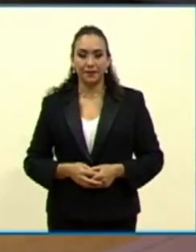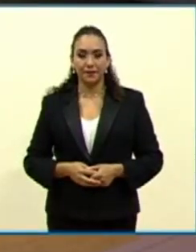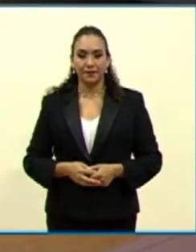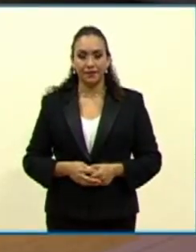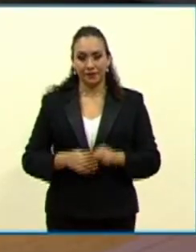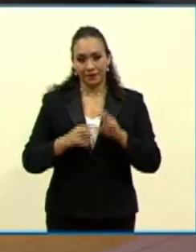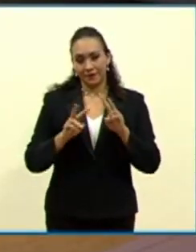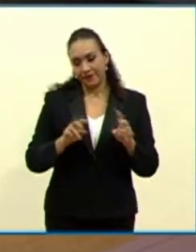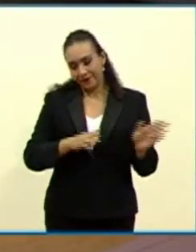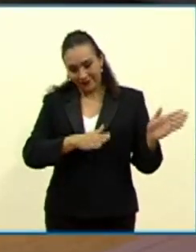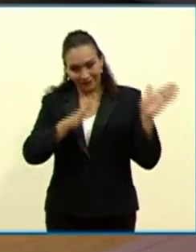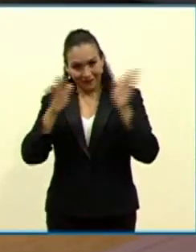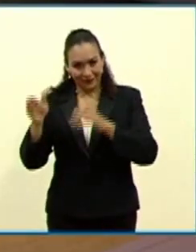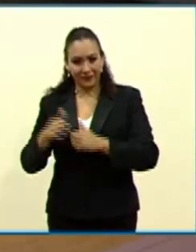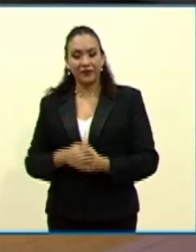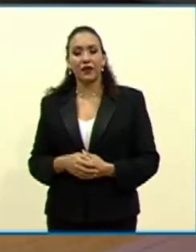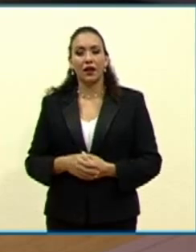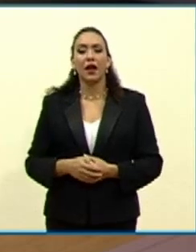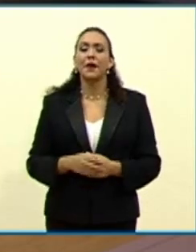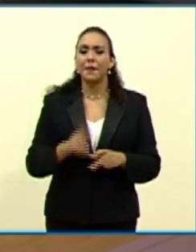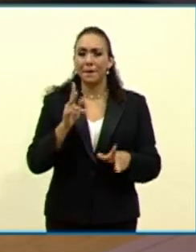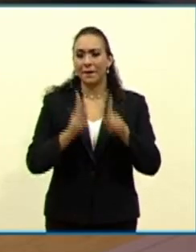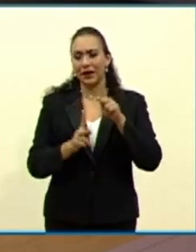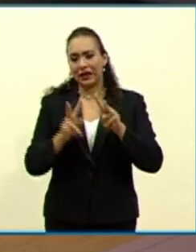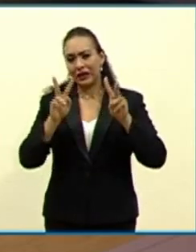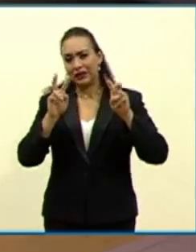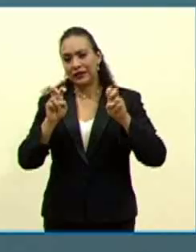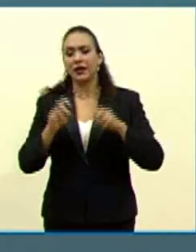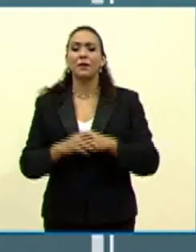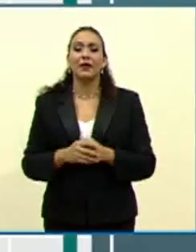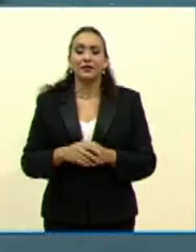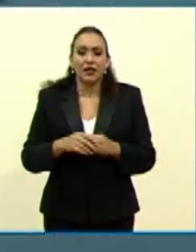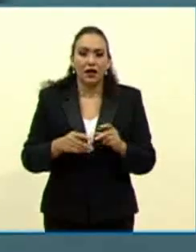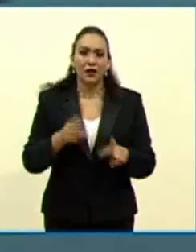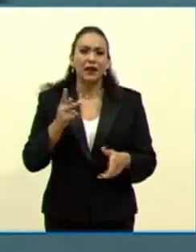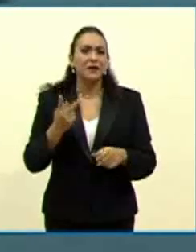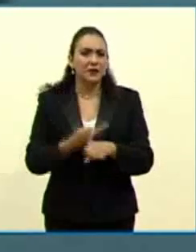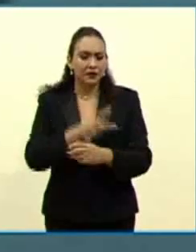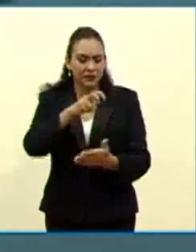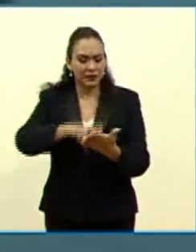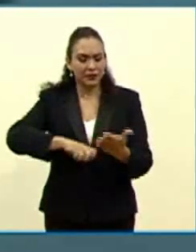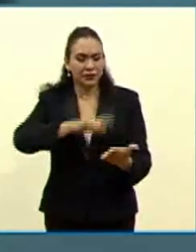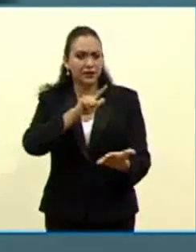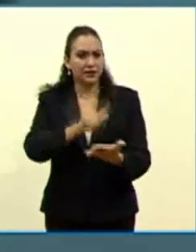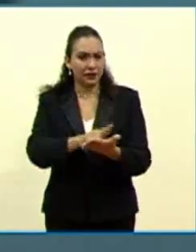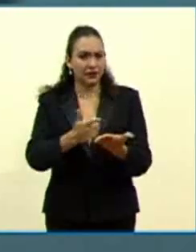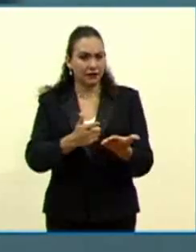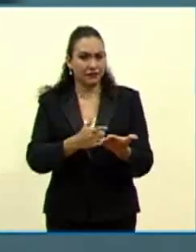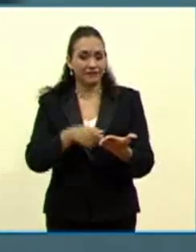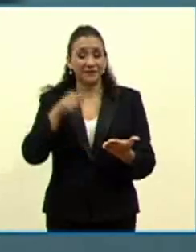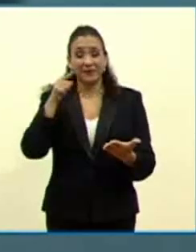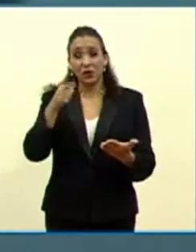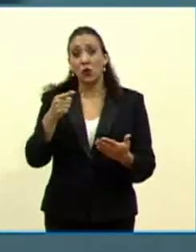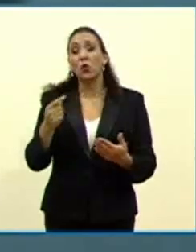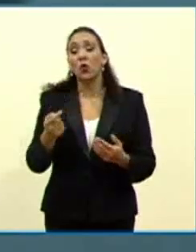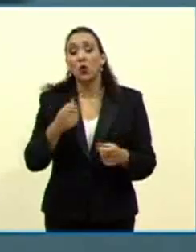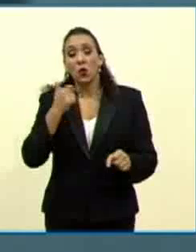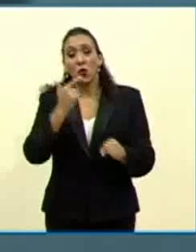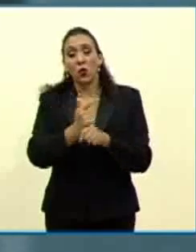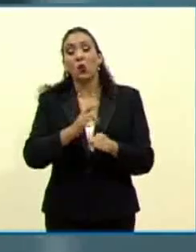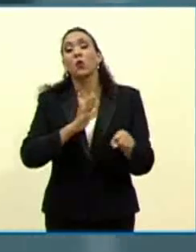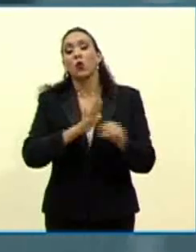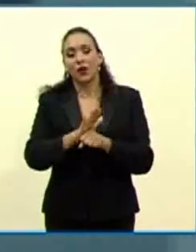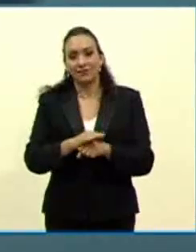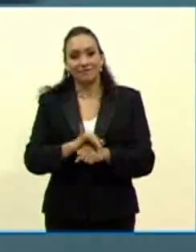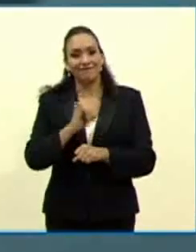Y en las jornadas nacionales sobre la reforma al Poder Judicial en voz de la Judicatura, uno de los principales hallazgos fue